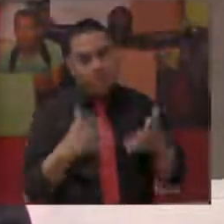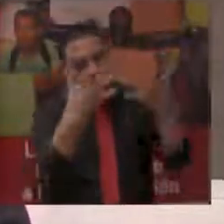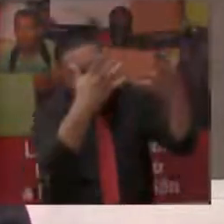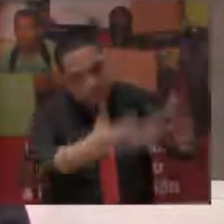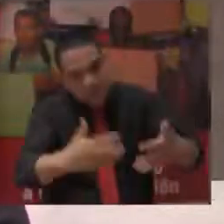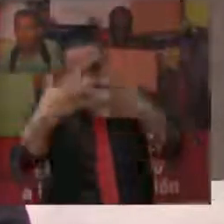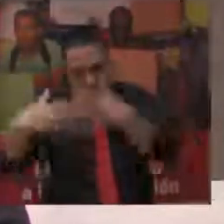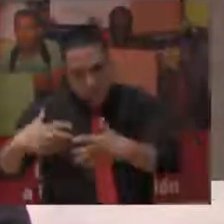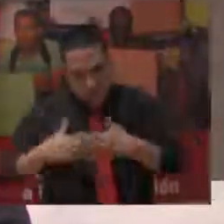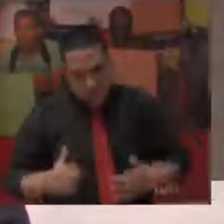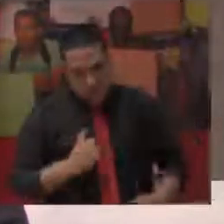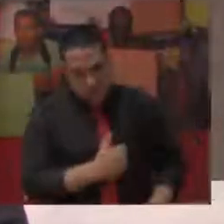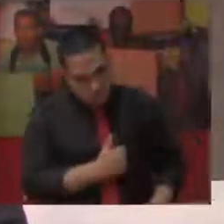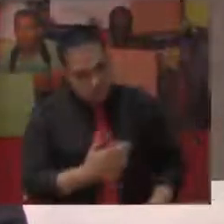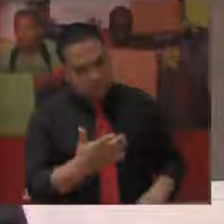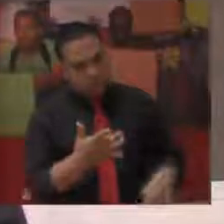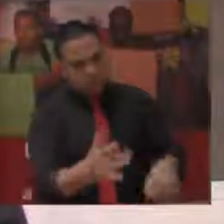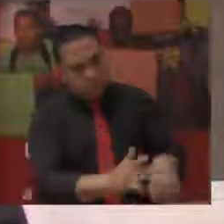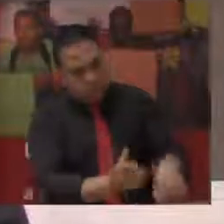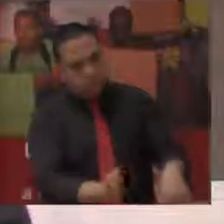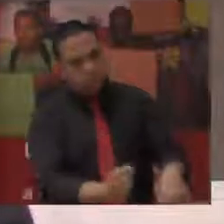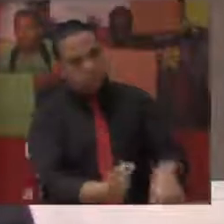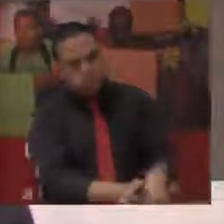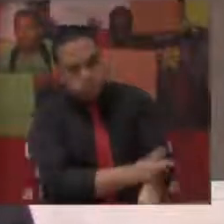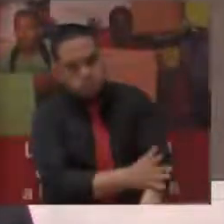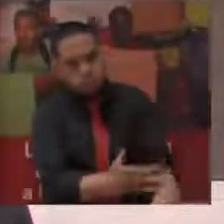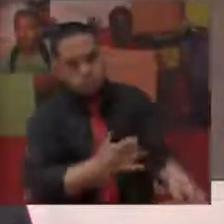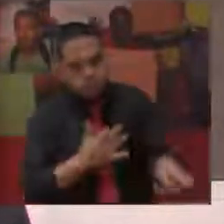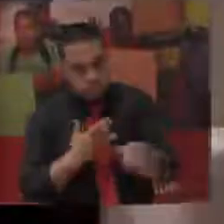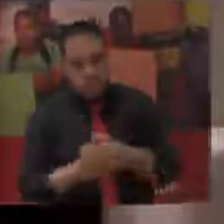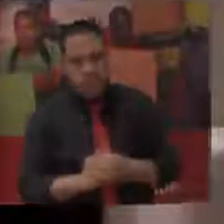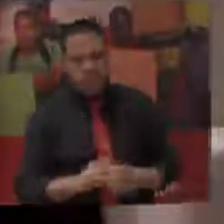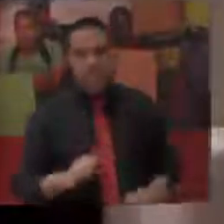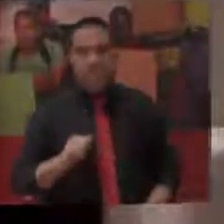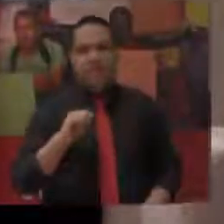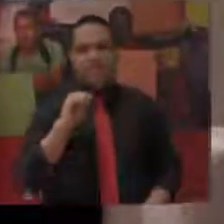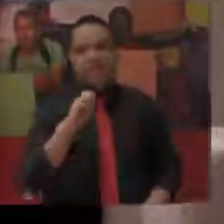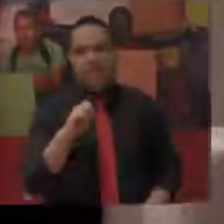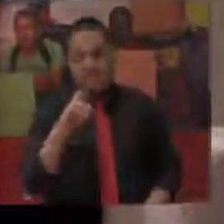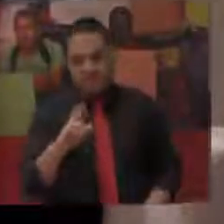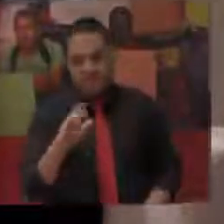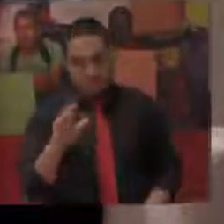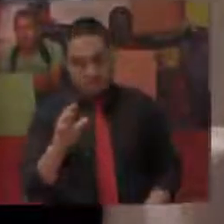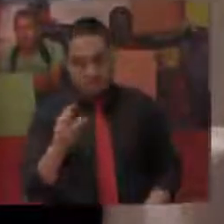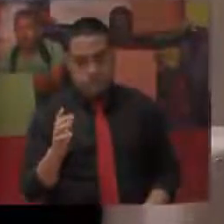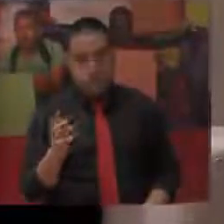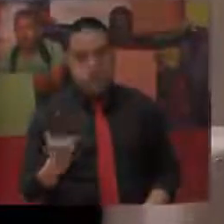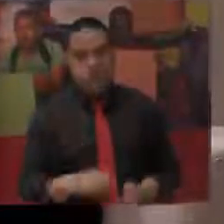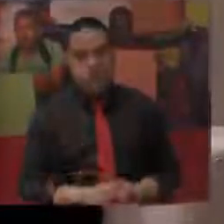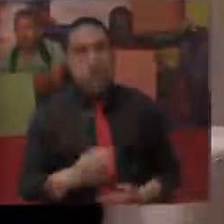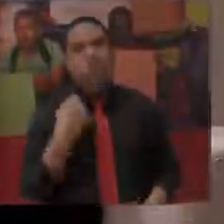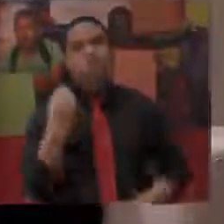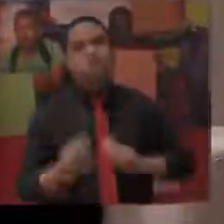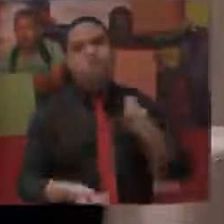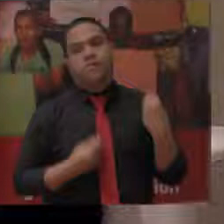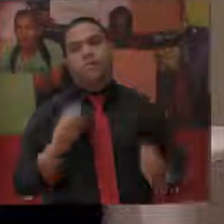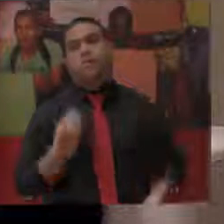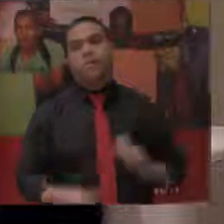Si bien la ACR está trabajando mucho en esto, hay que acelerar esto. quiero recoger y